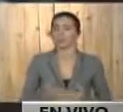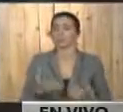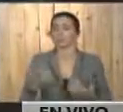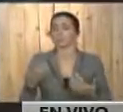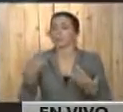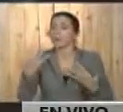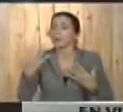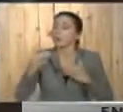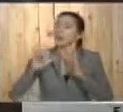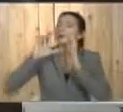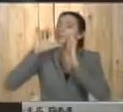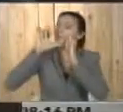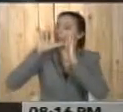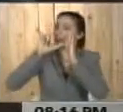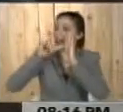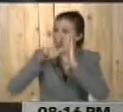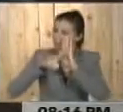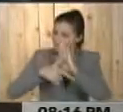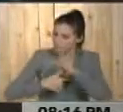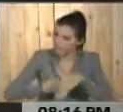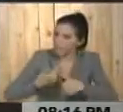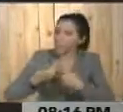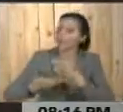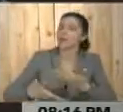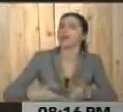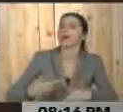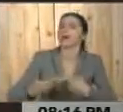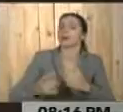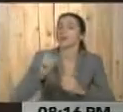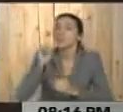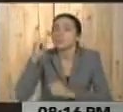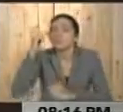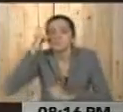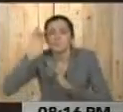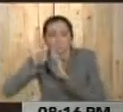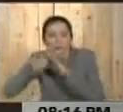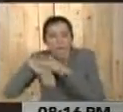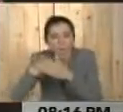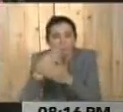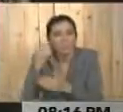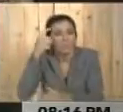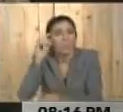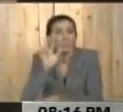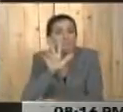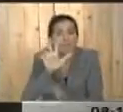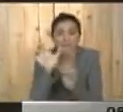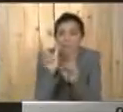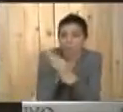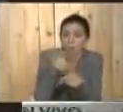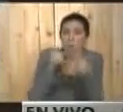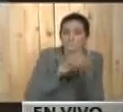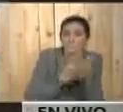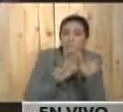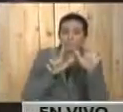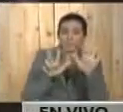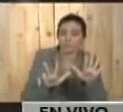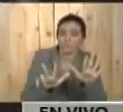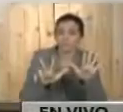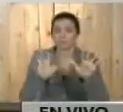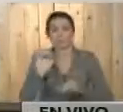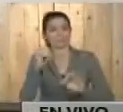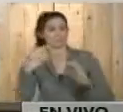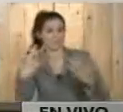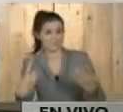Más tarde, en una madrugada del 3 de agosto de